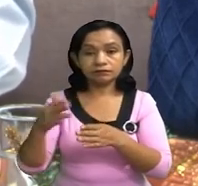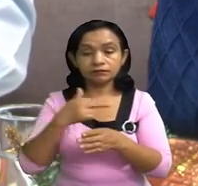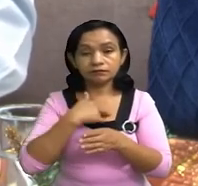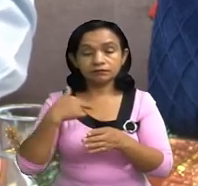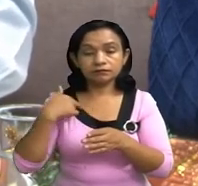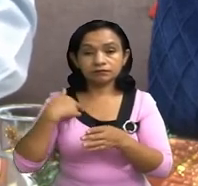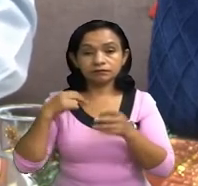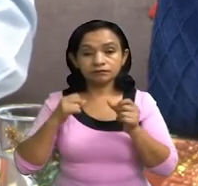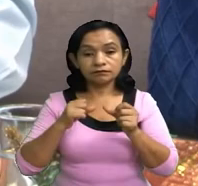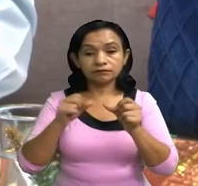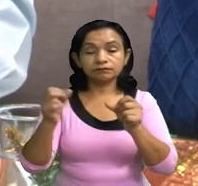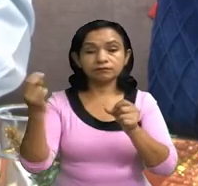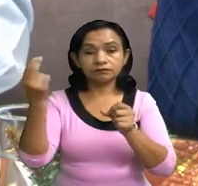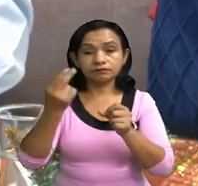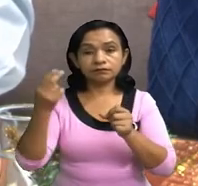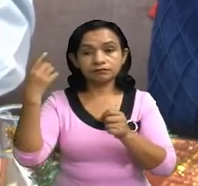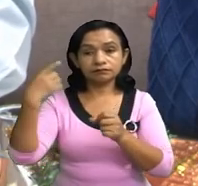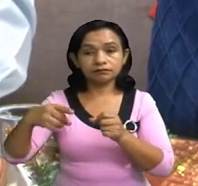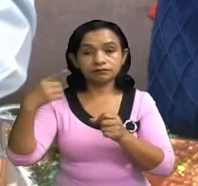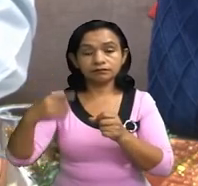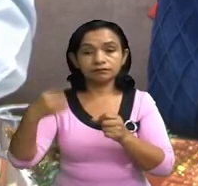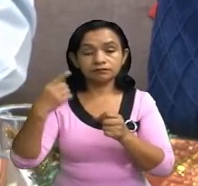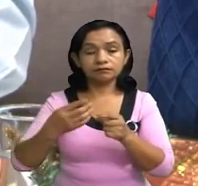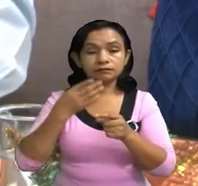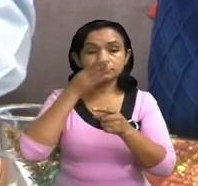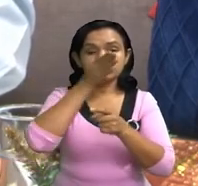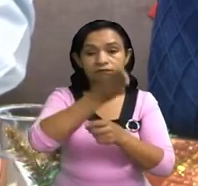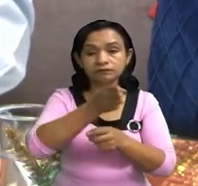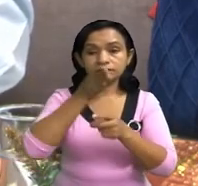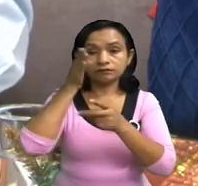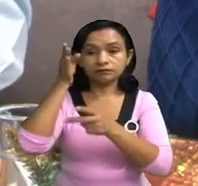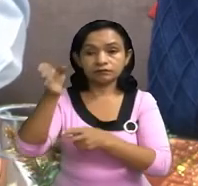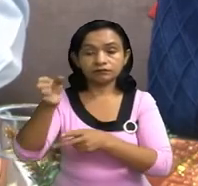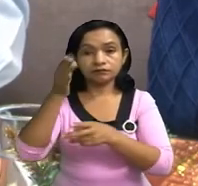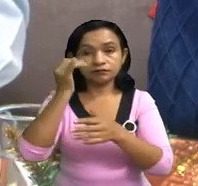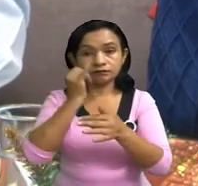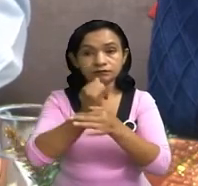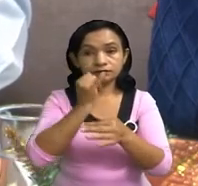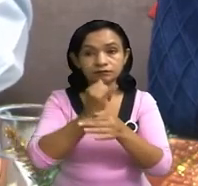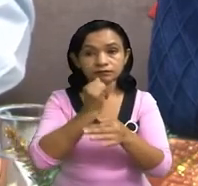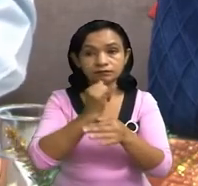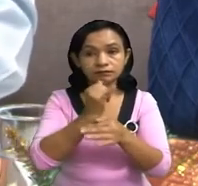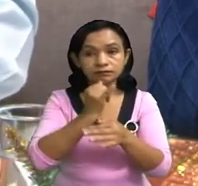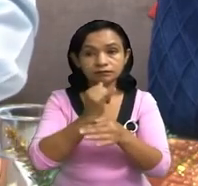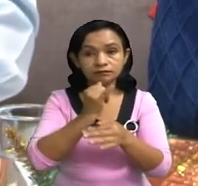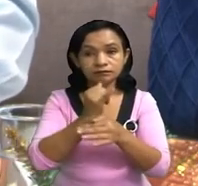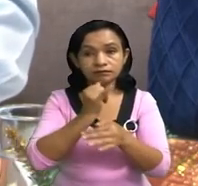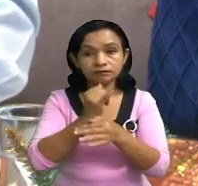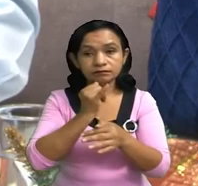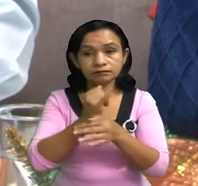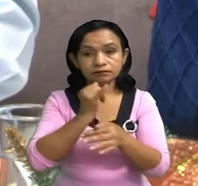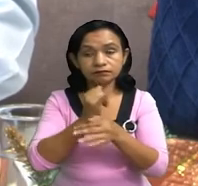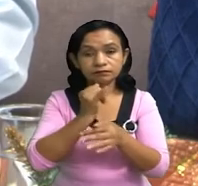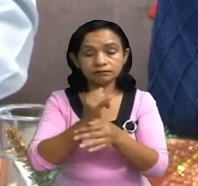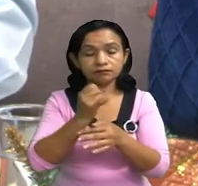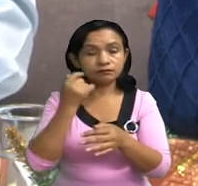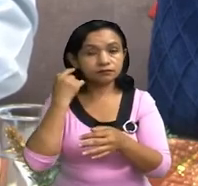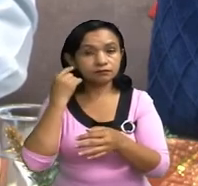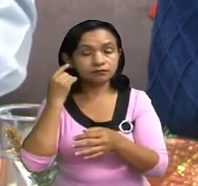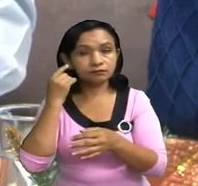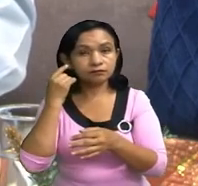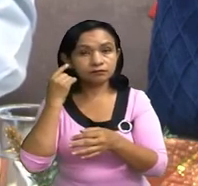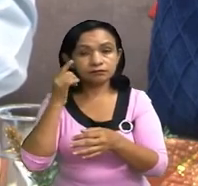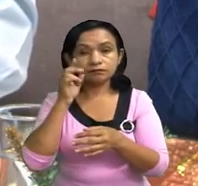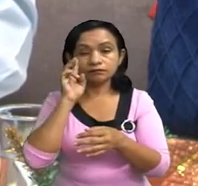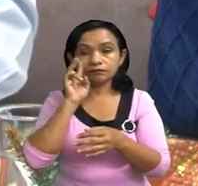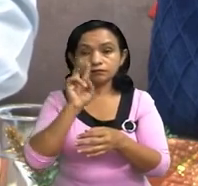seguir haciendo uso de nuestros derechos e iremos a esos templos donde se nos vemos, lo oímos,